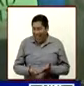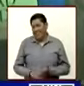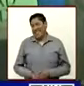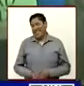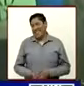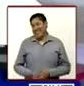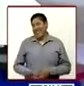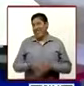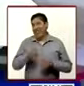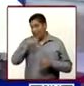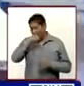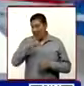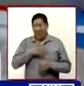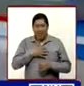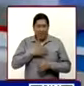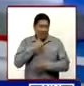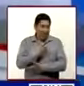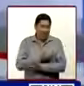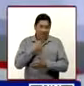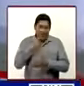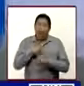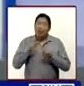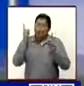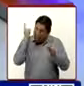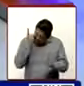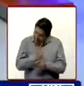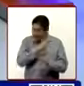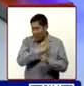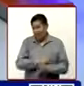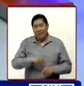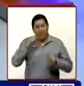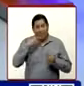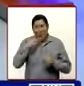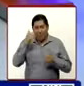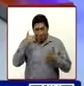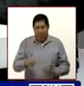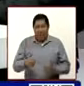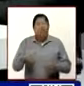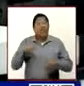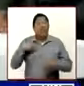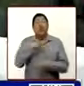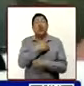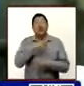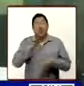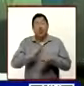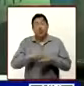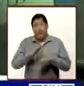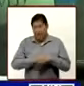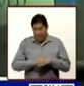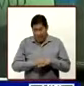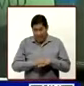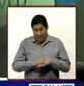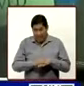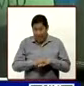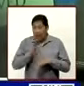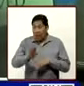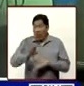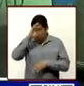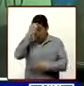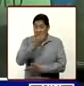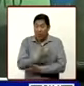por eso les encanta, casi todos son bestsellers, ¿no? En muchos casos. Exacto, bien, sí, que lo has dicho. Pero también un consejo. A su